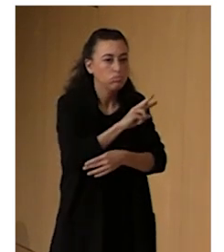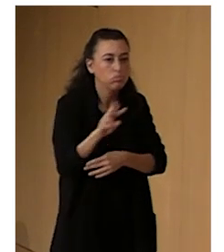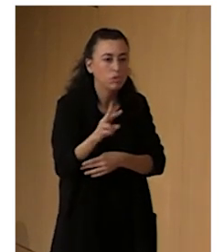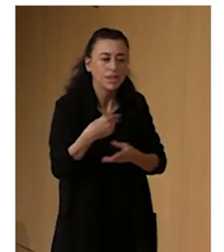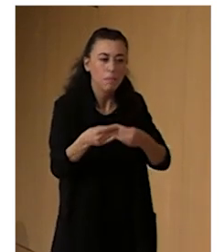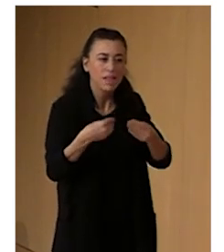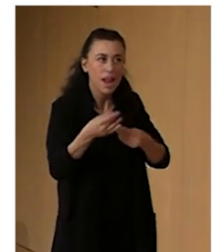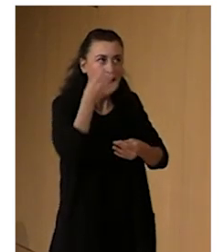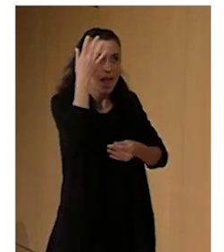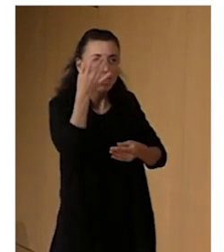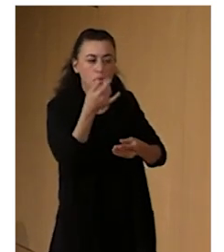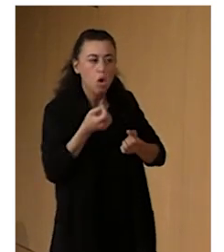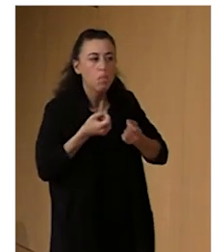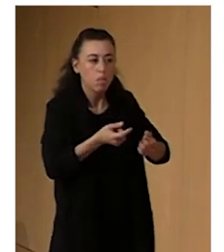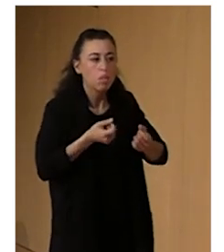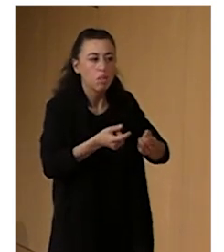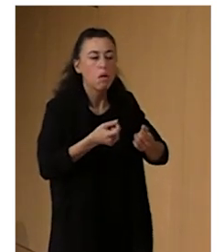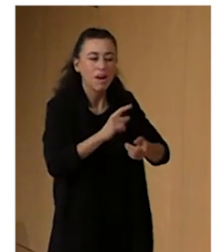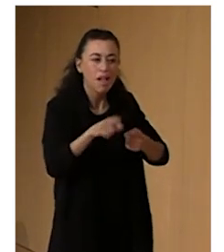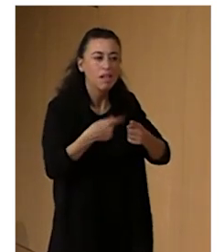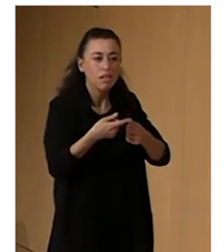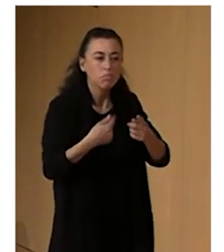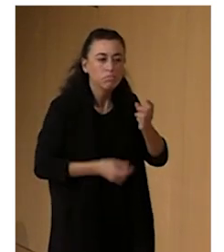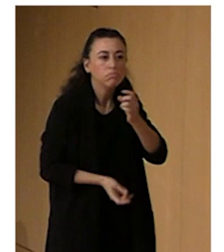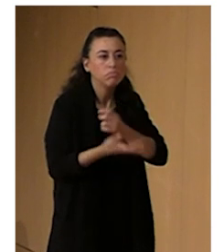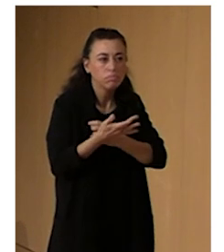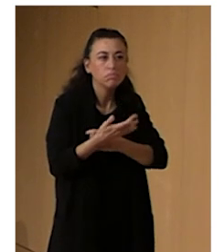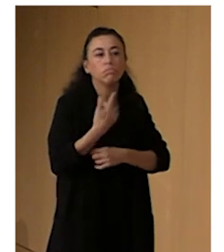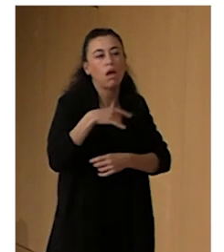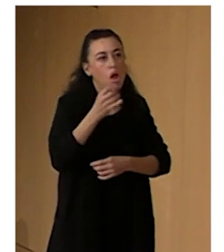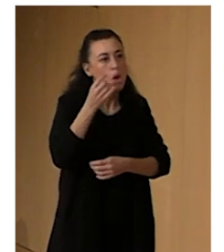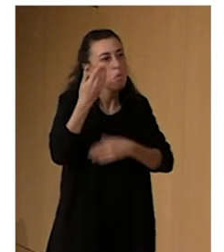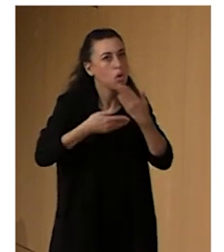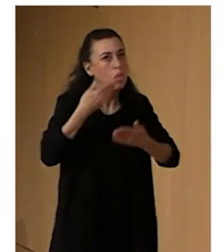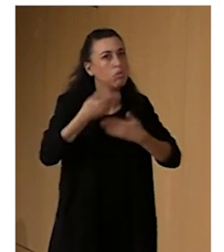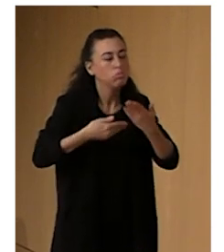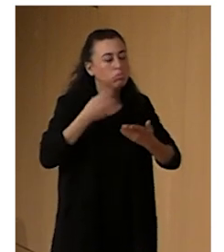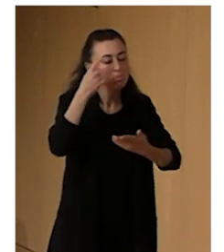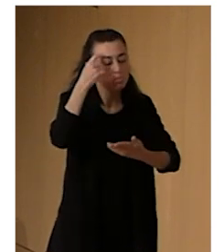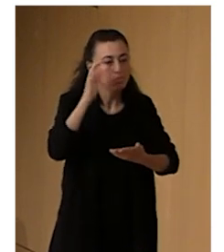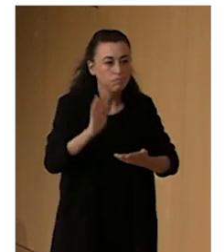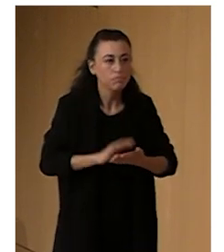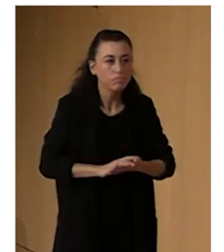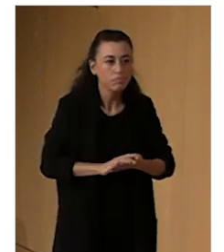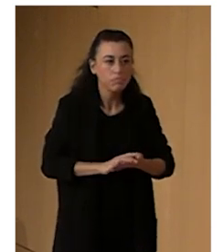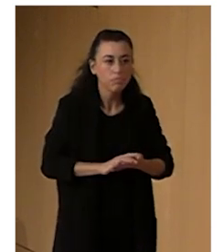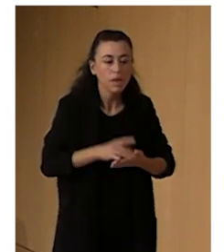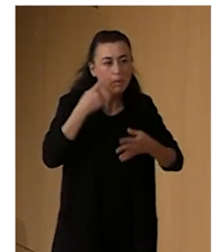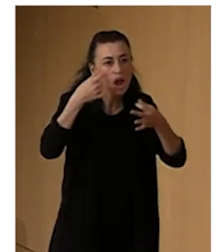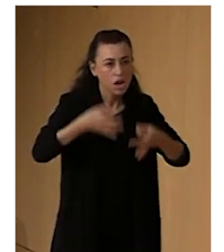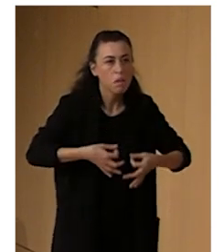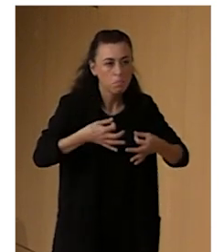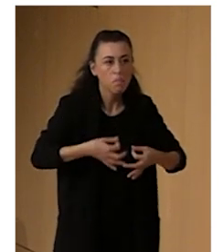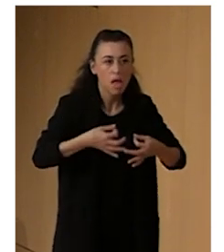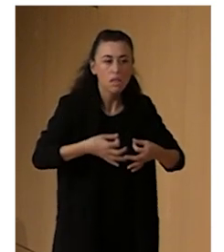ahí surja el el proceso y es un momento que además disfrutamos muchísimo porque es donde realmente sacamos todo el partido